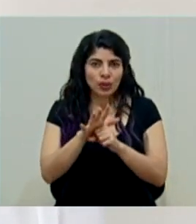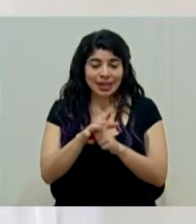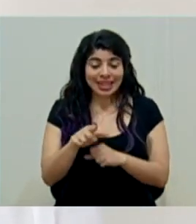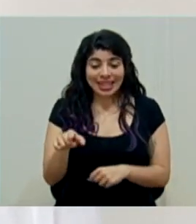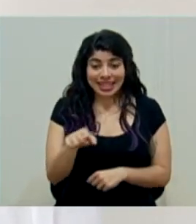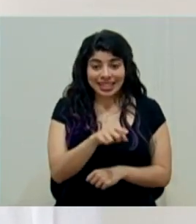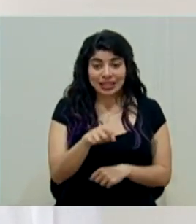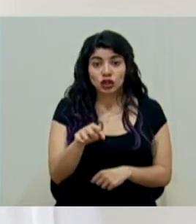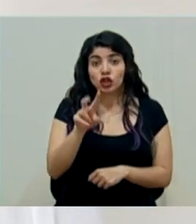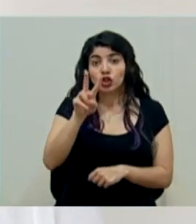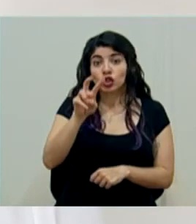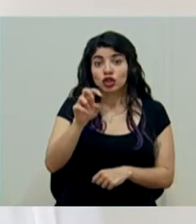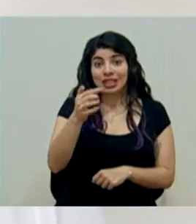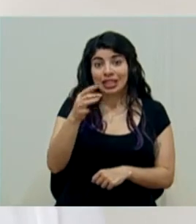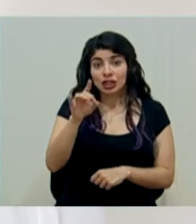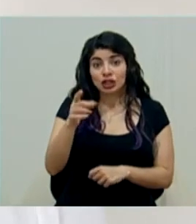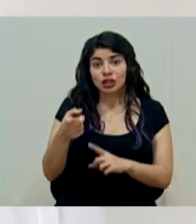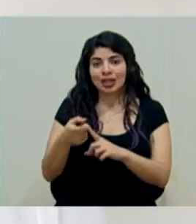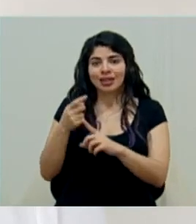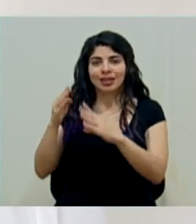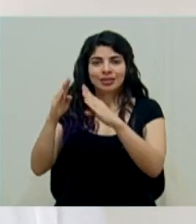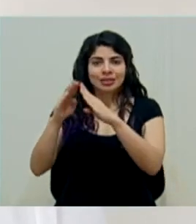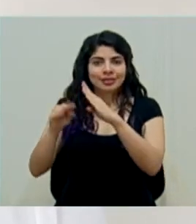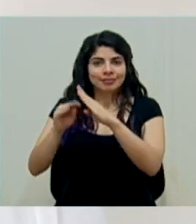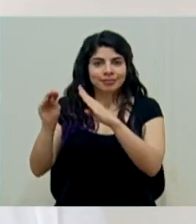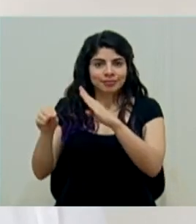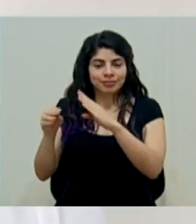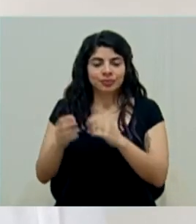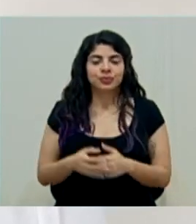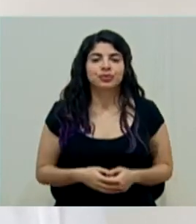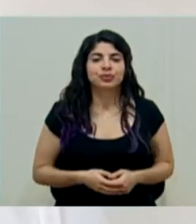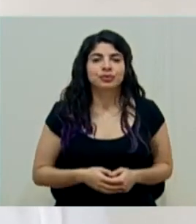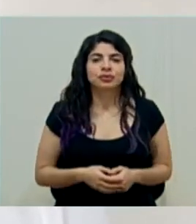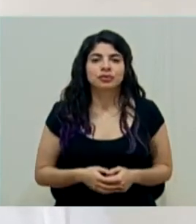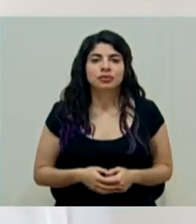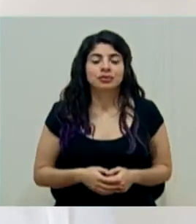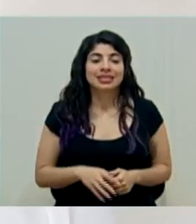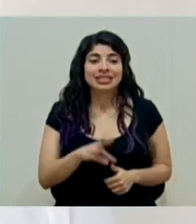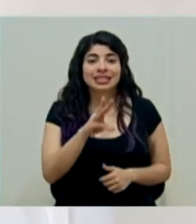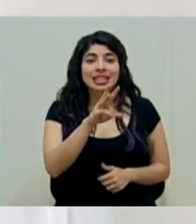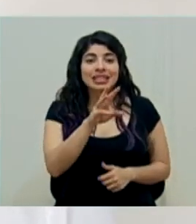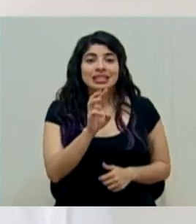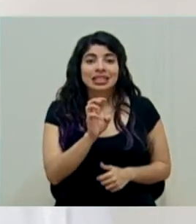los cuales 218 son por nexo epidemiológico y